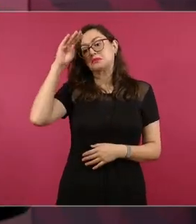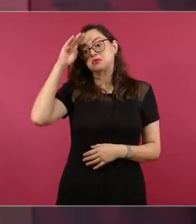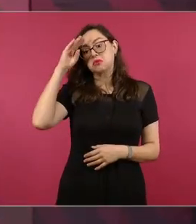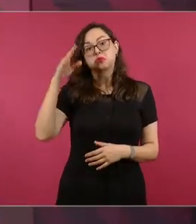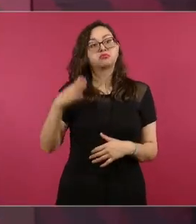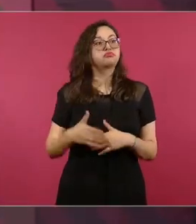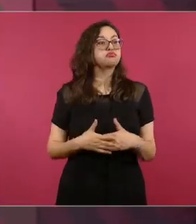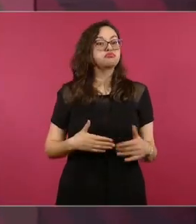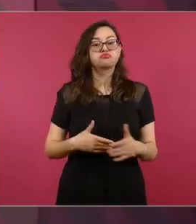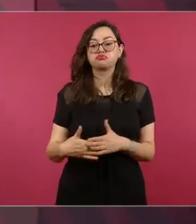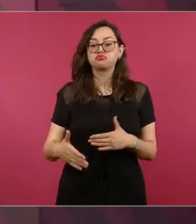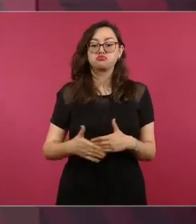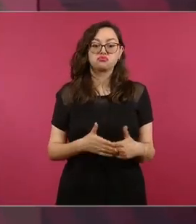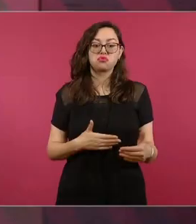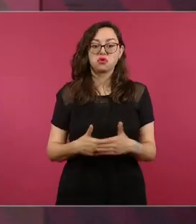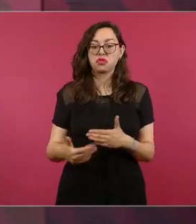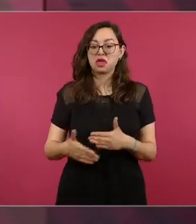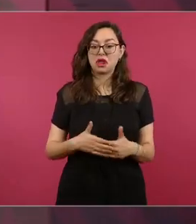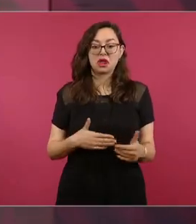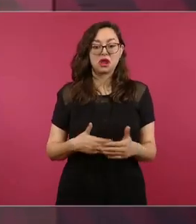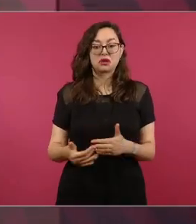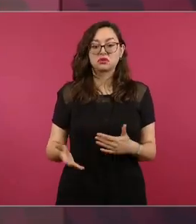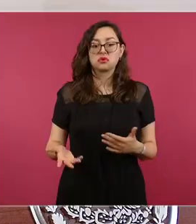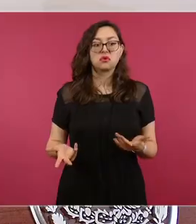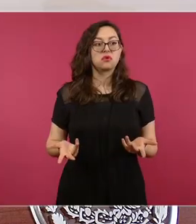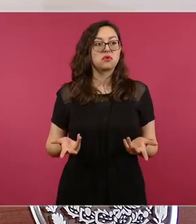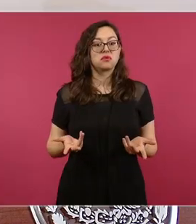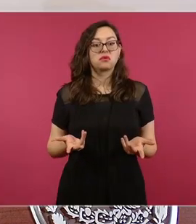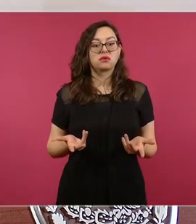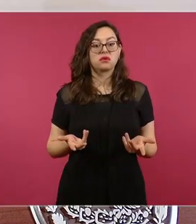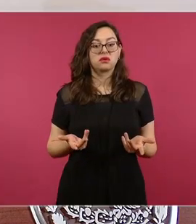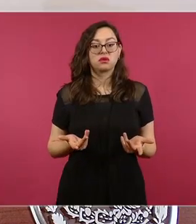ya este